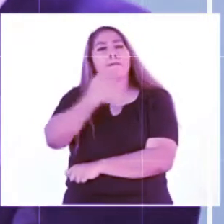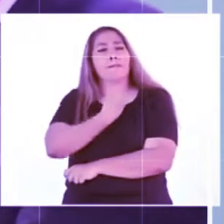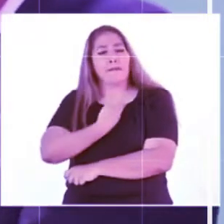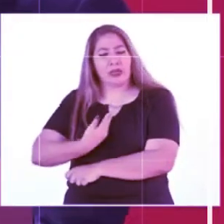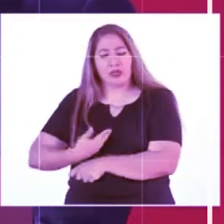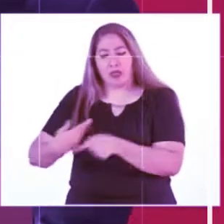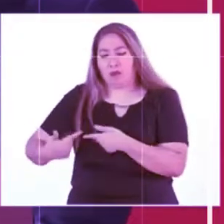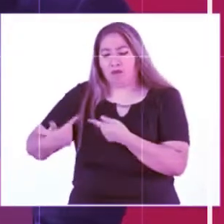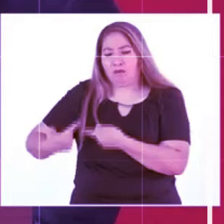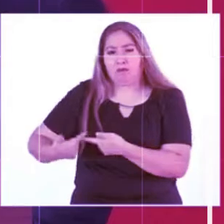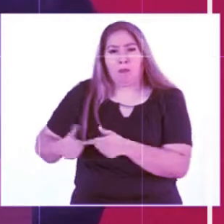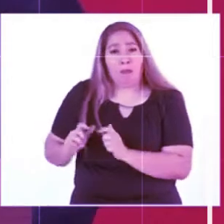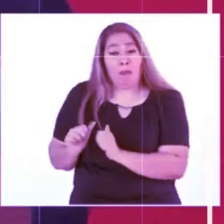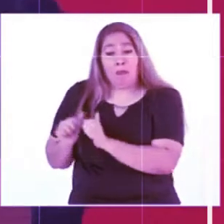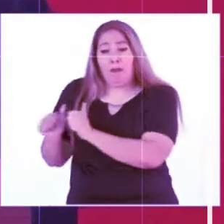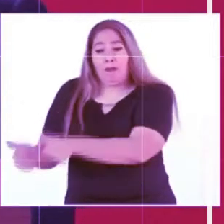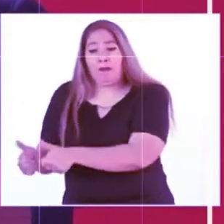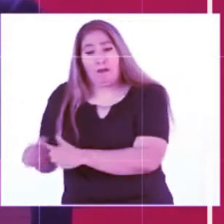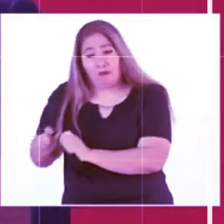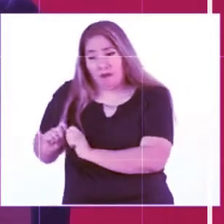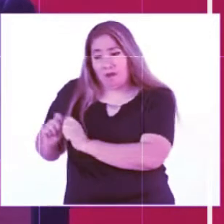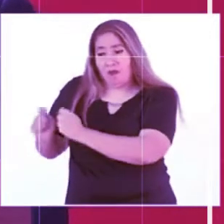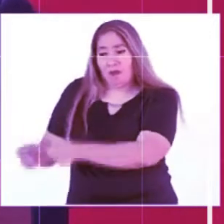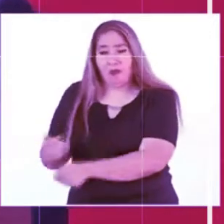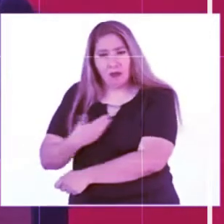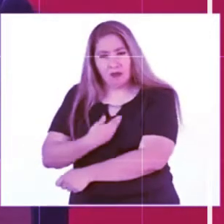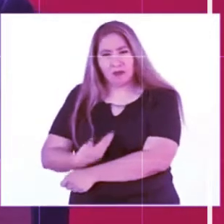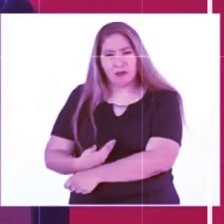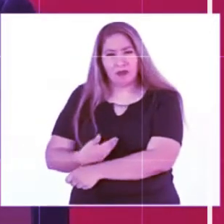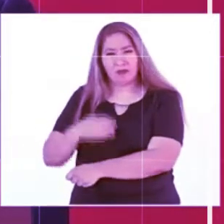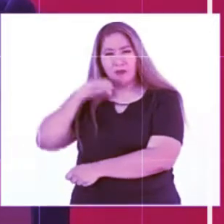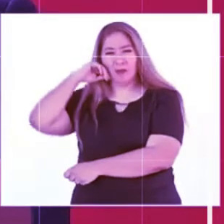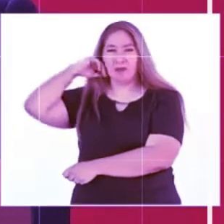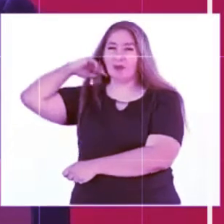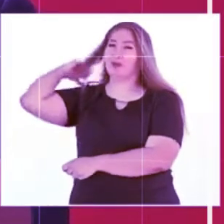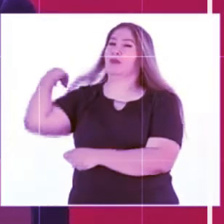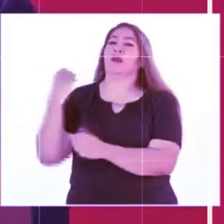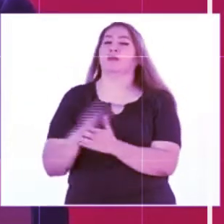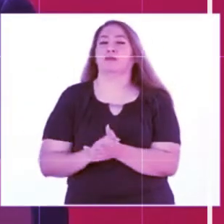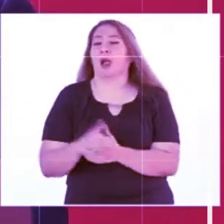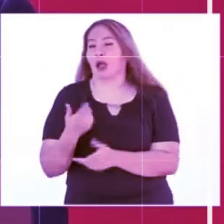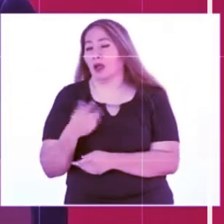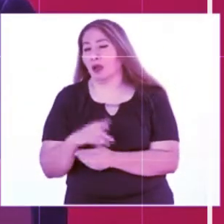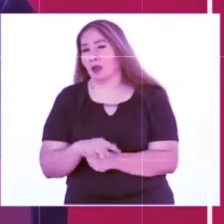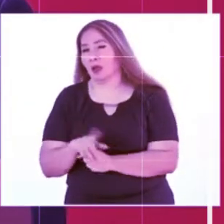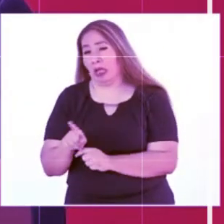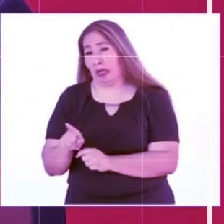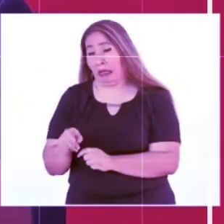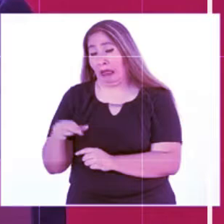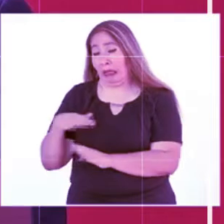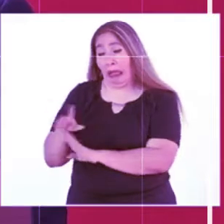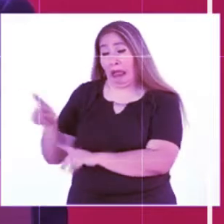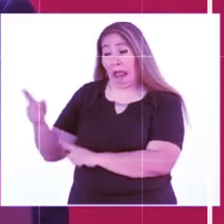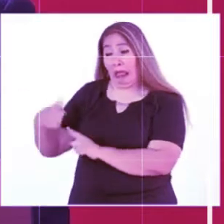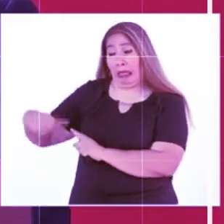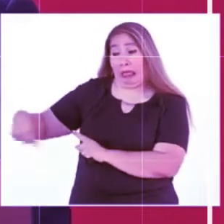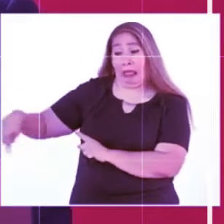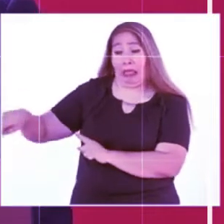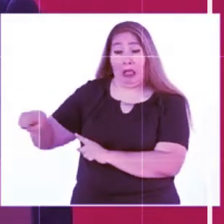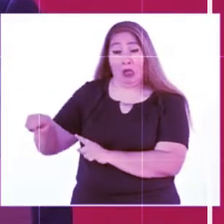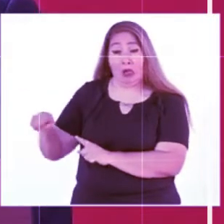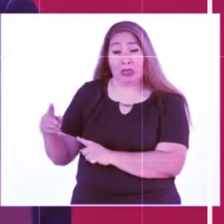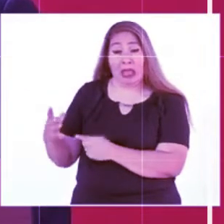que sostenían los intelectuales orgánicos de la dictadura y hasta los pseudo